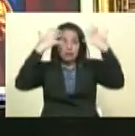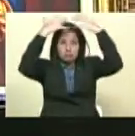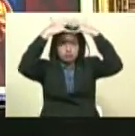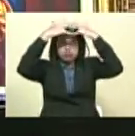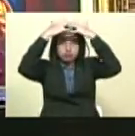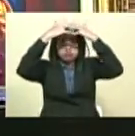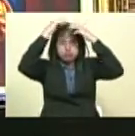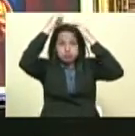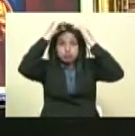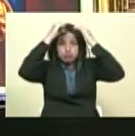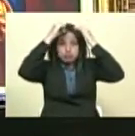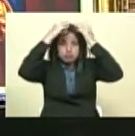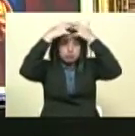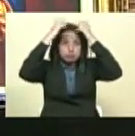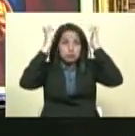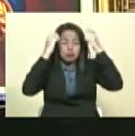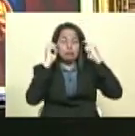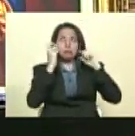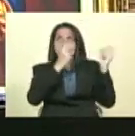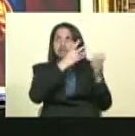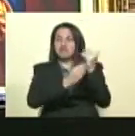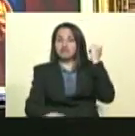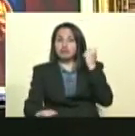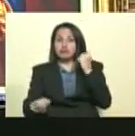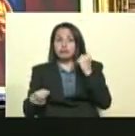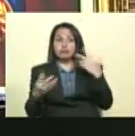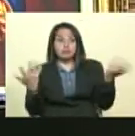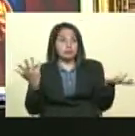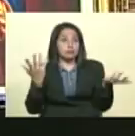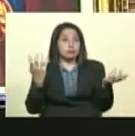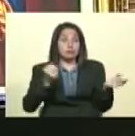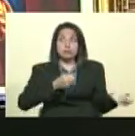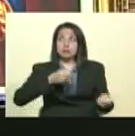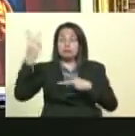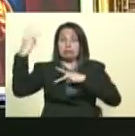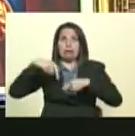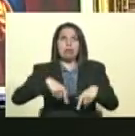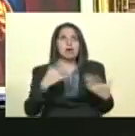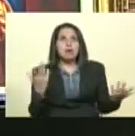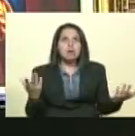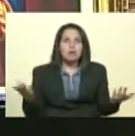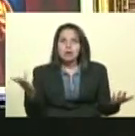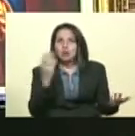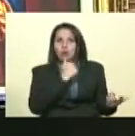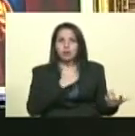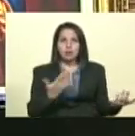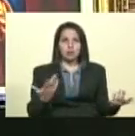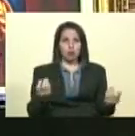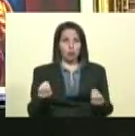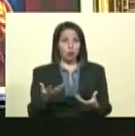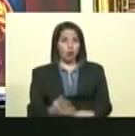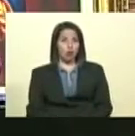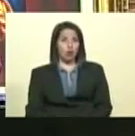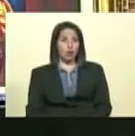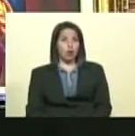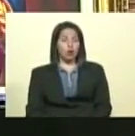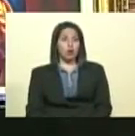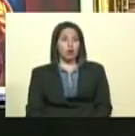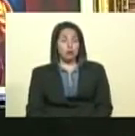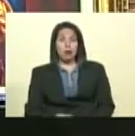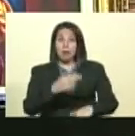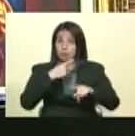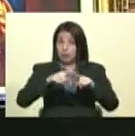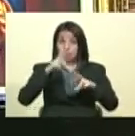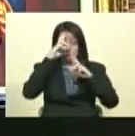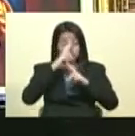neurocirugía, se nos llevan y nos quedamos nosotros aquí pariendo, compadre. Pero hay que reconocer la